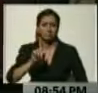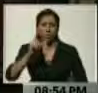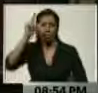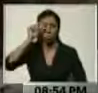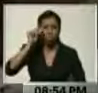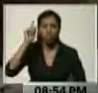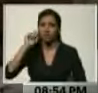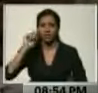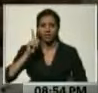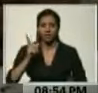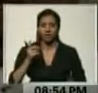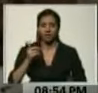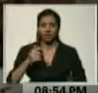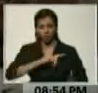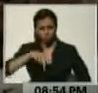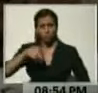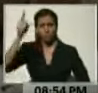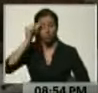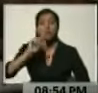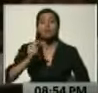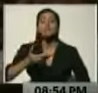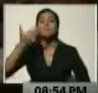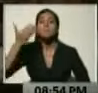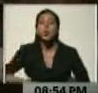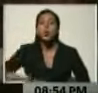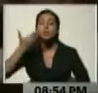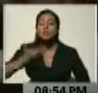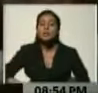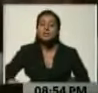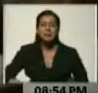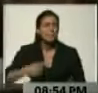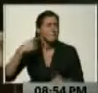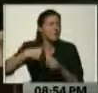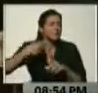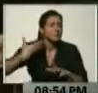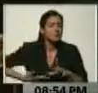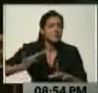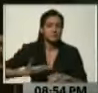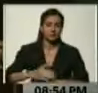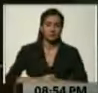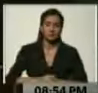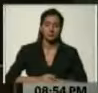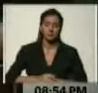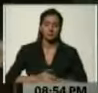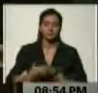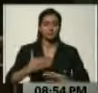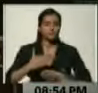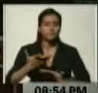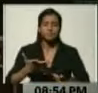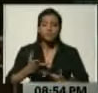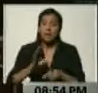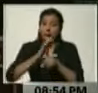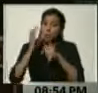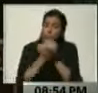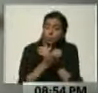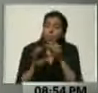Para eso es tan importante, es vital, vital, más que importante. La cultura, la